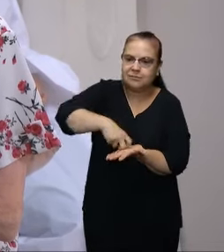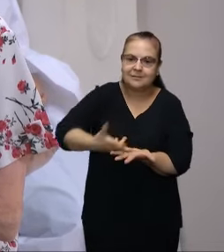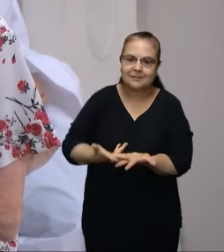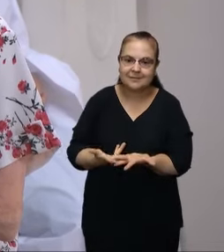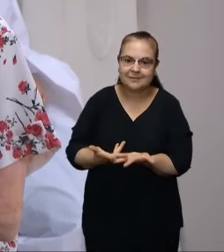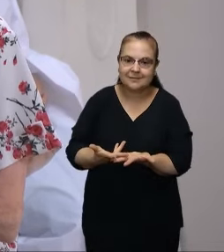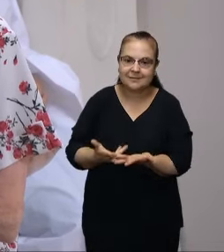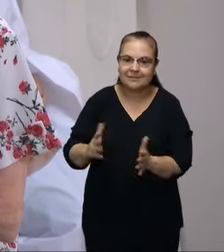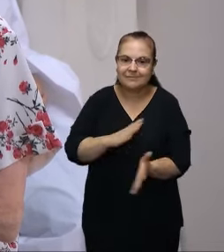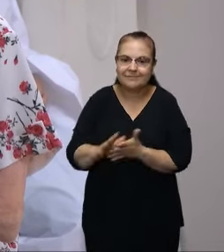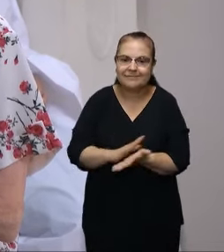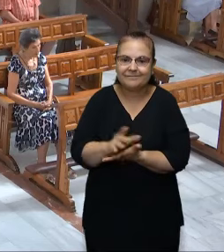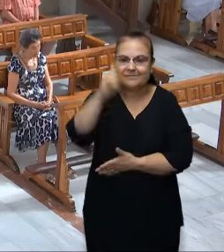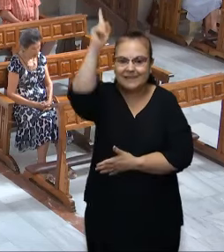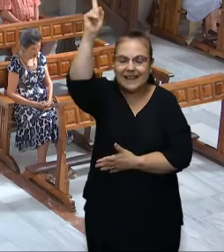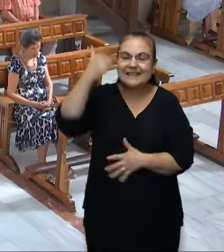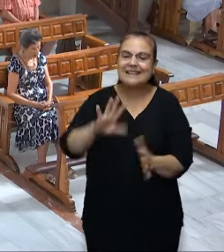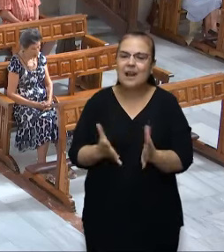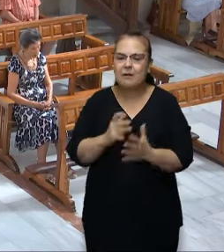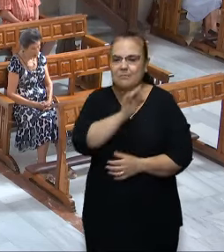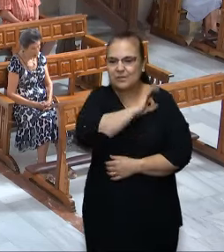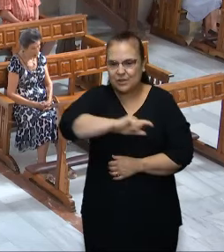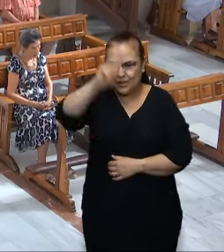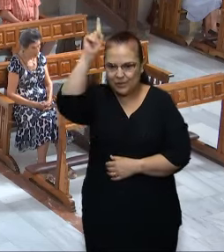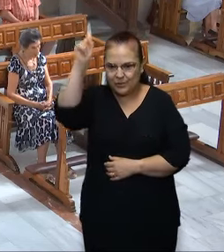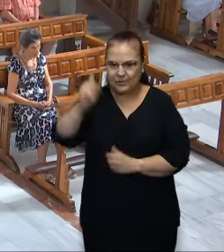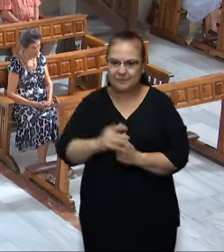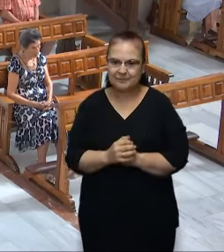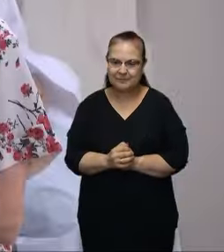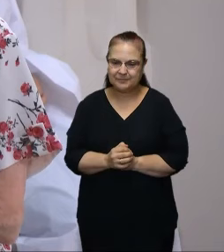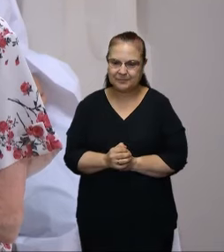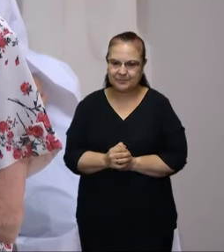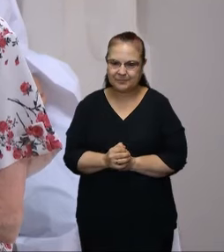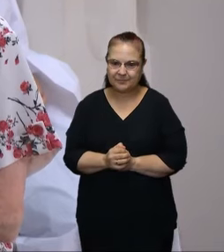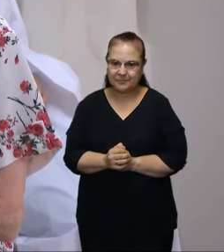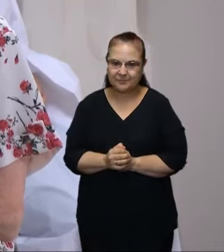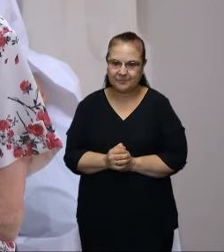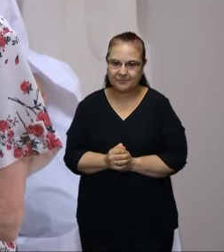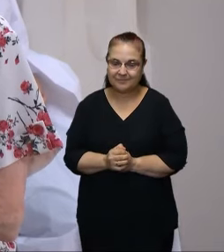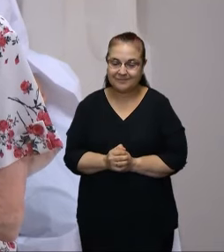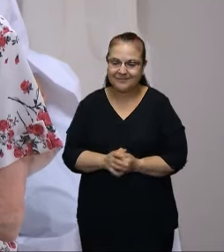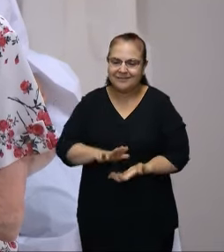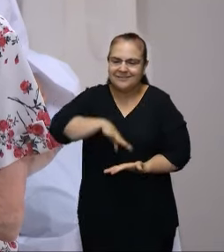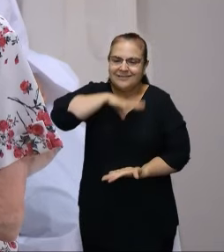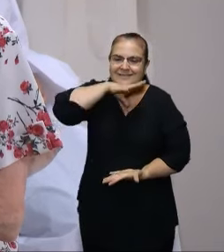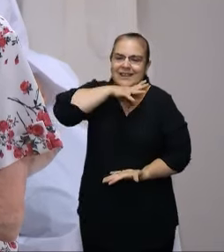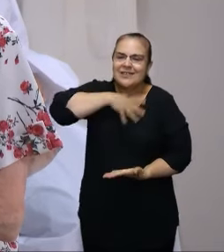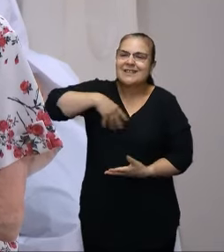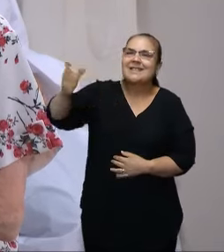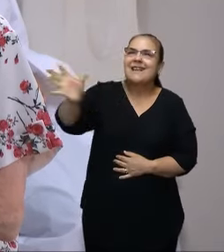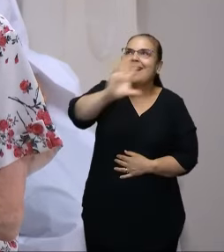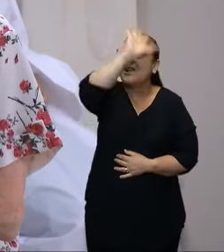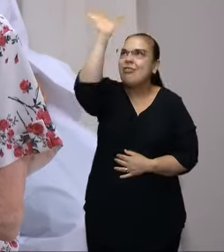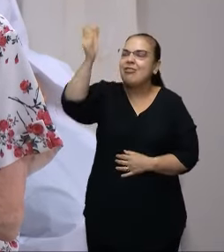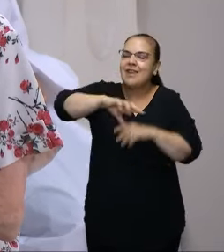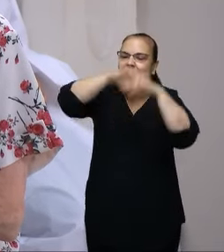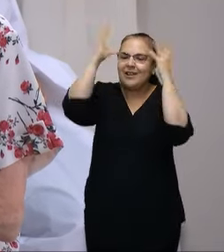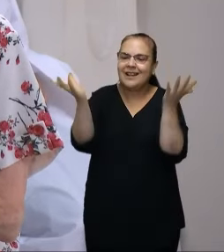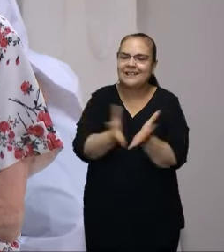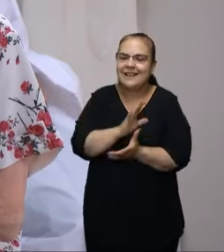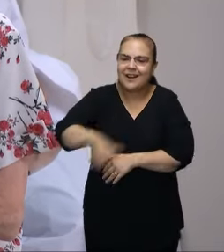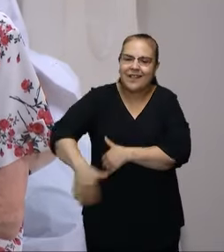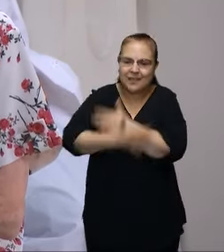tierra palabra de Dios alabamos señor llenos están el cielo y la tierra de